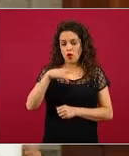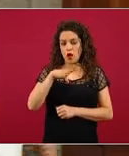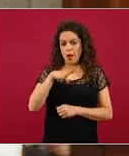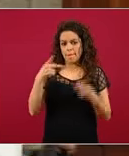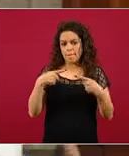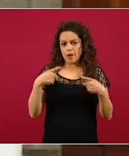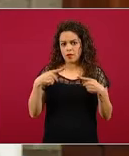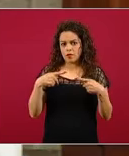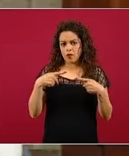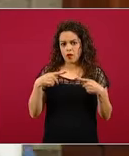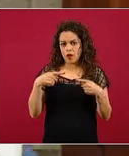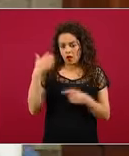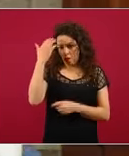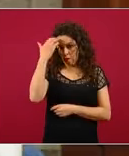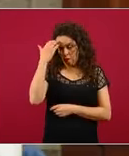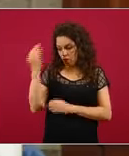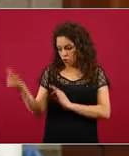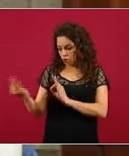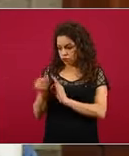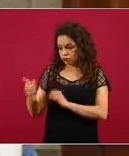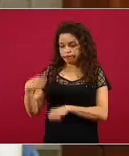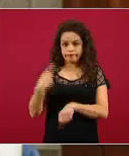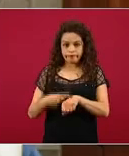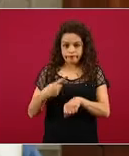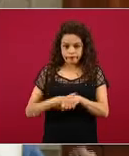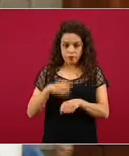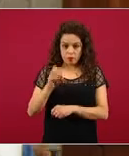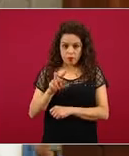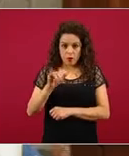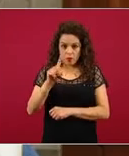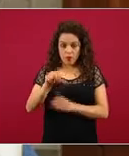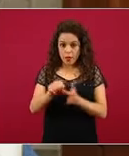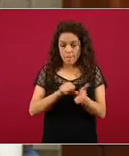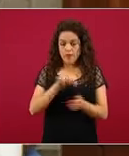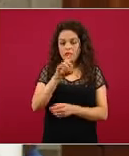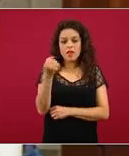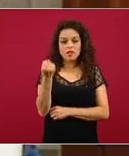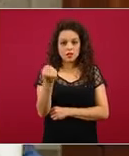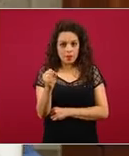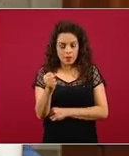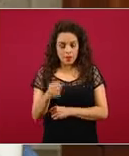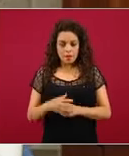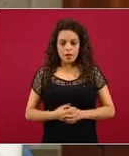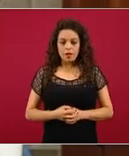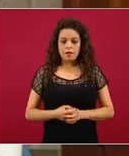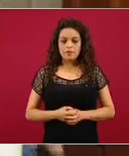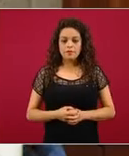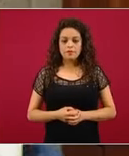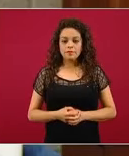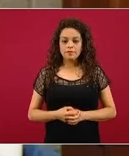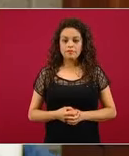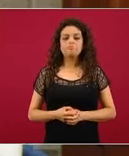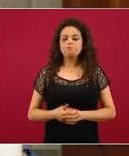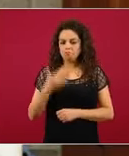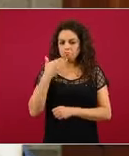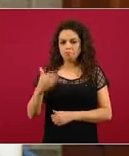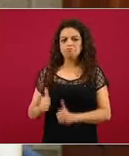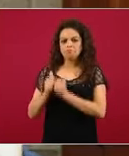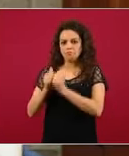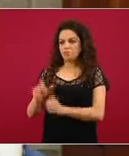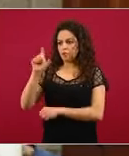se infectó de COVID en el mes de septiembre y bueno, cumplieron su cuarentena, estuvieron 20